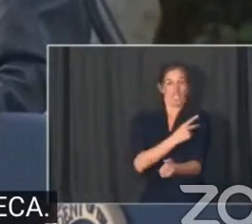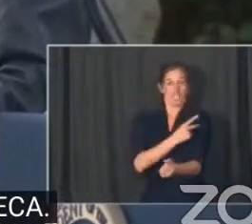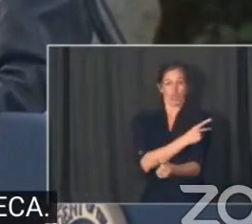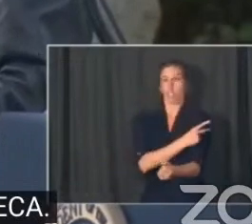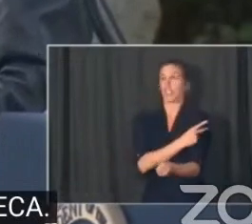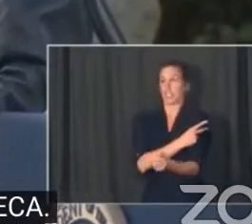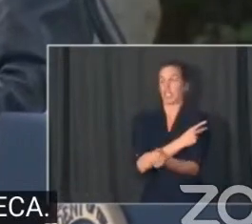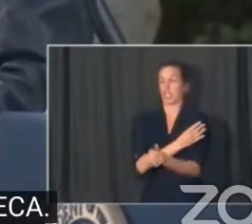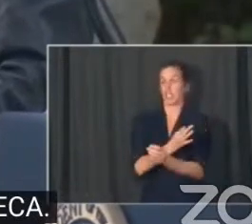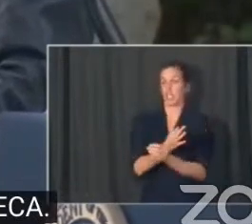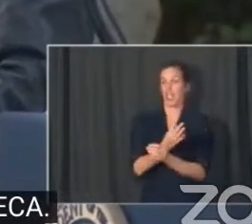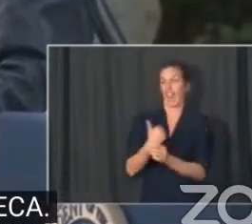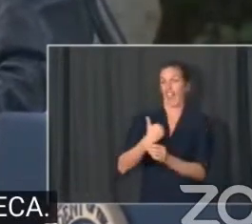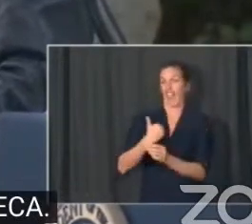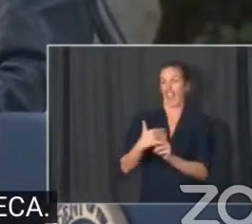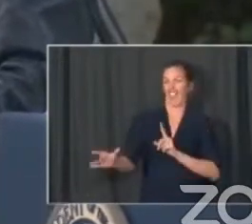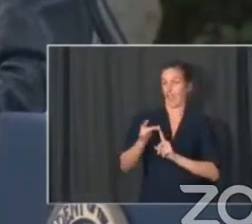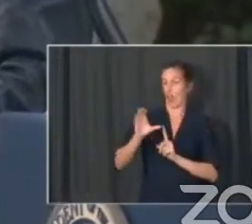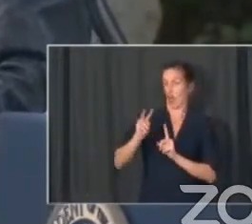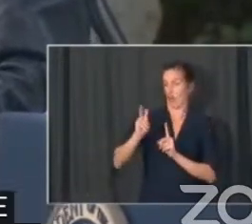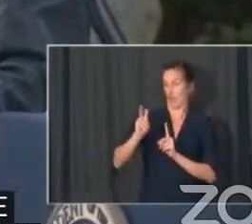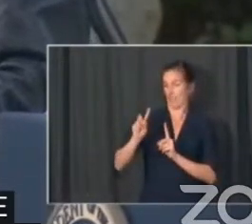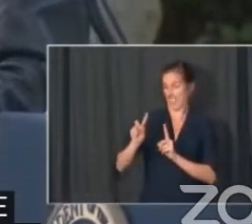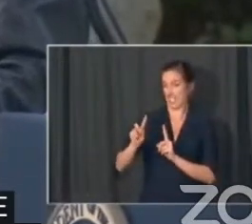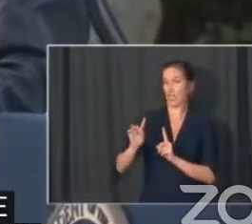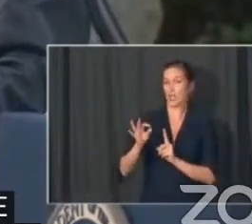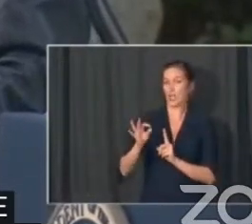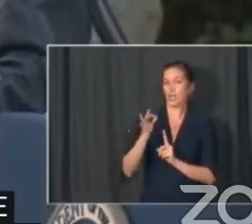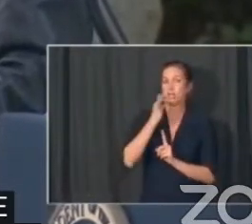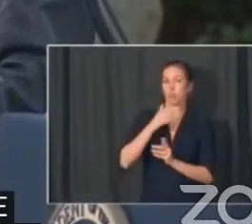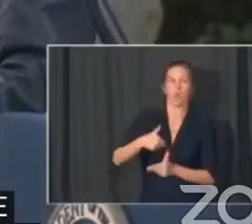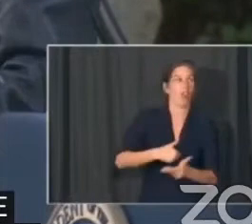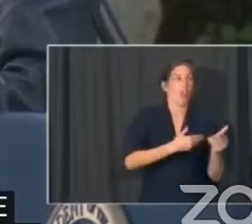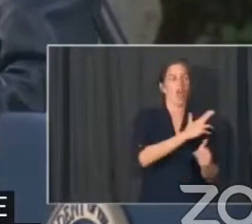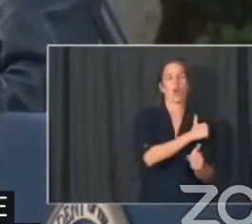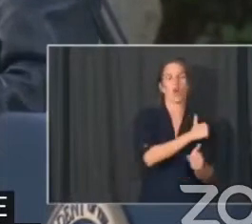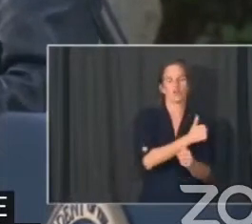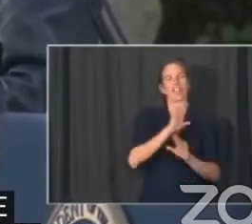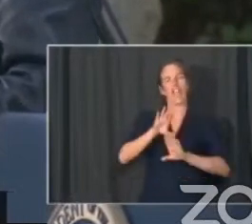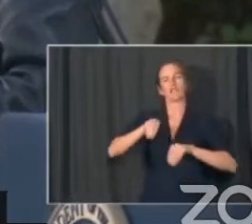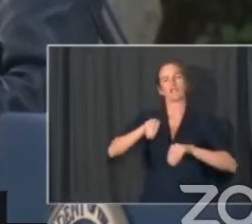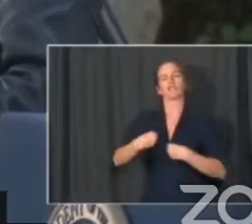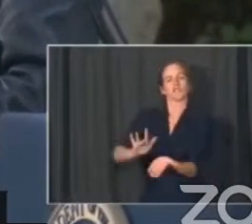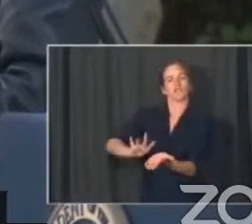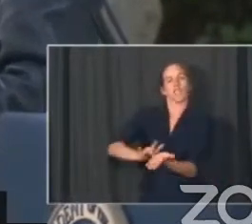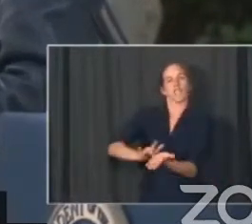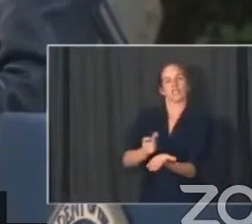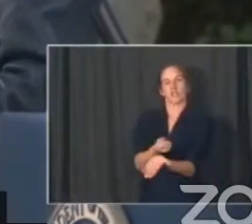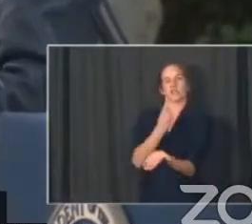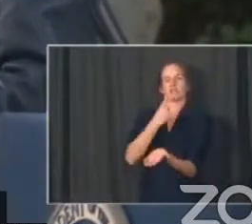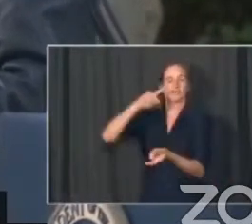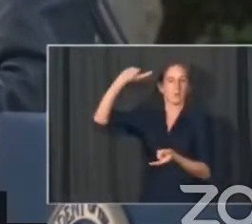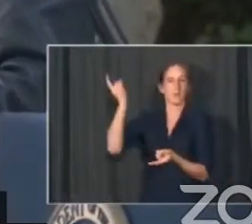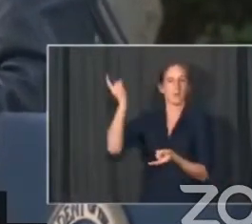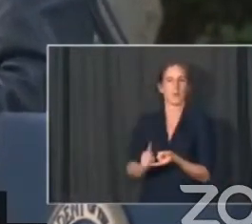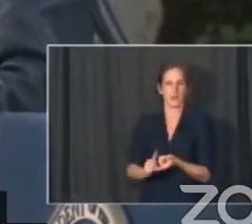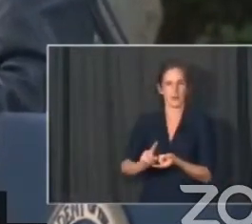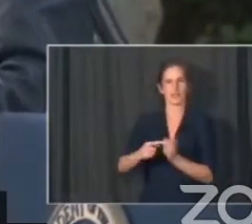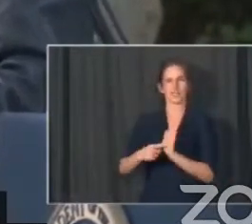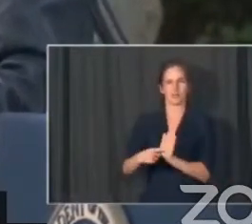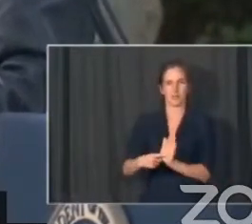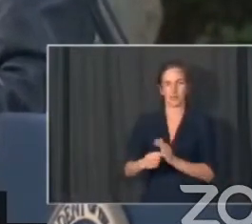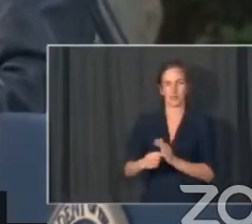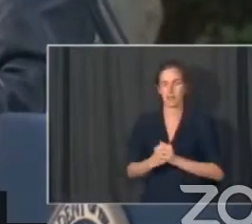que garantizaran el uso de emergencia, que se les autorice ese tratamiento de emergencia a pacientes que estén en riesgo